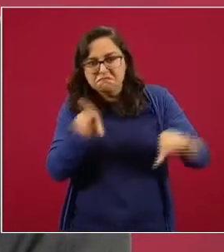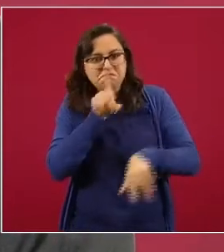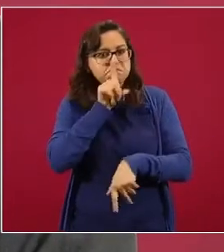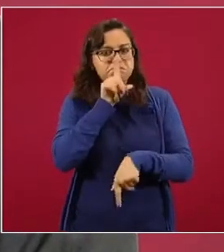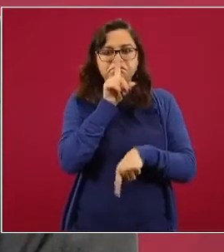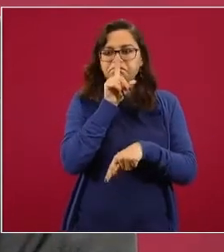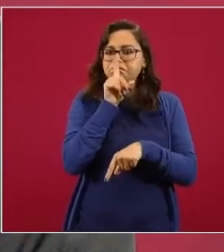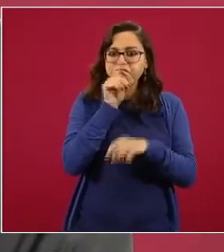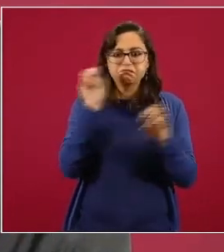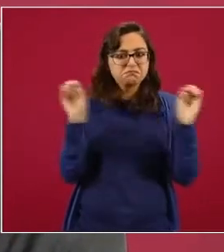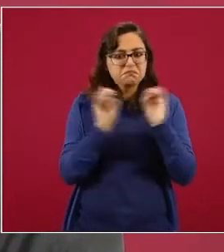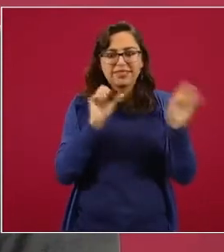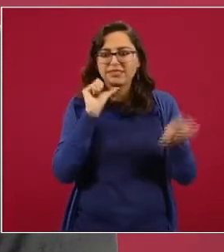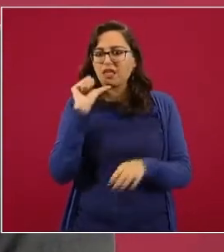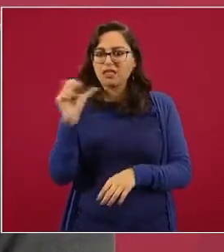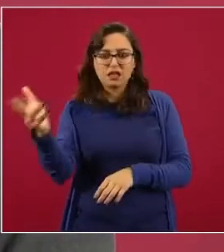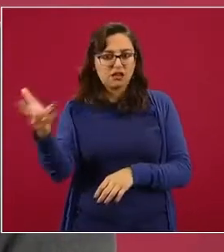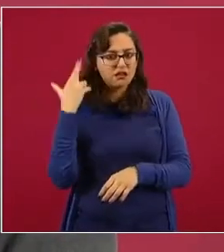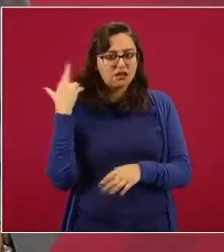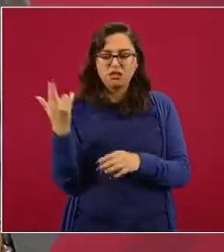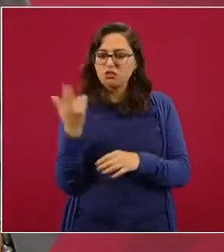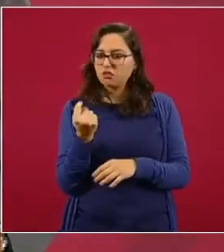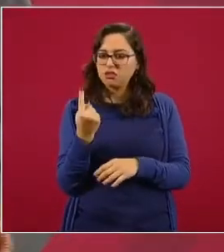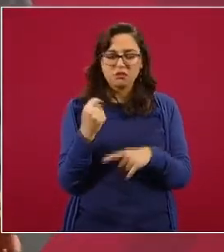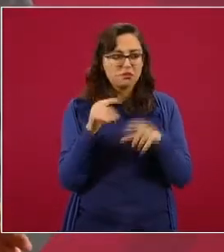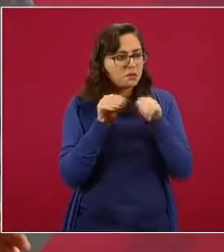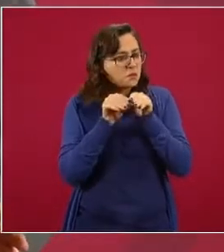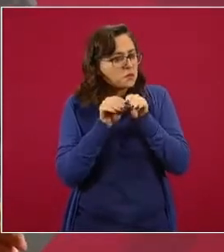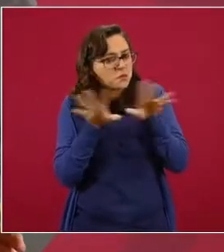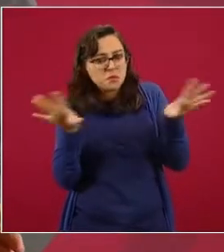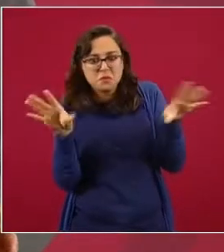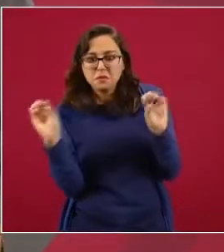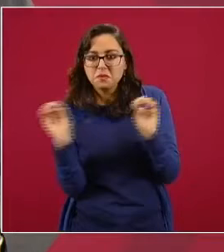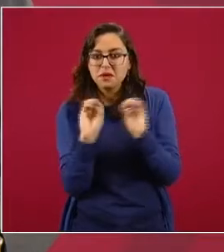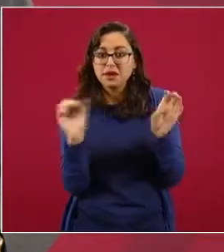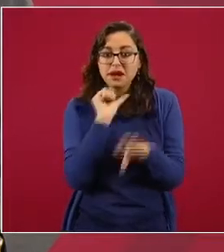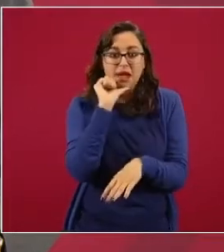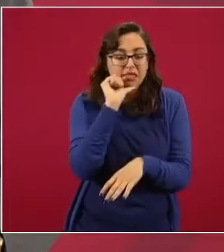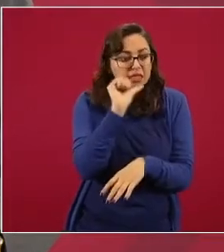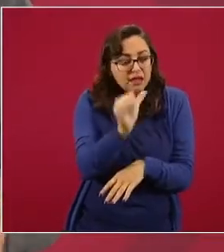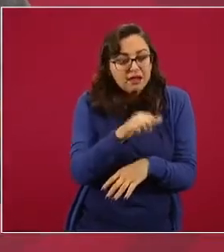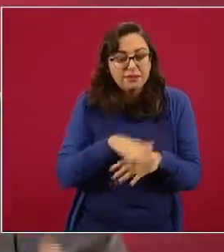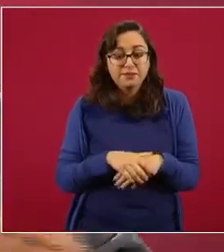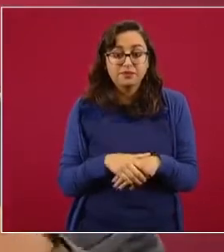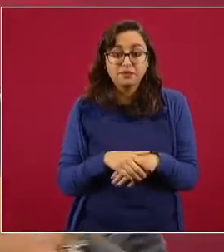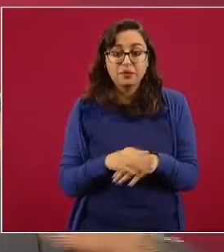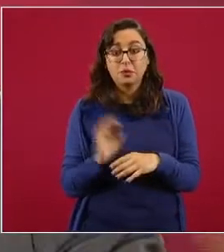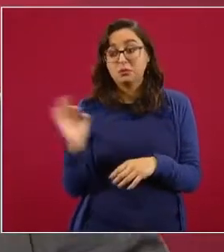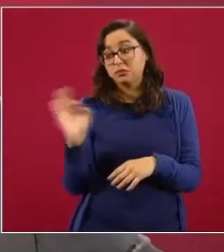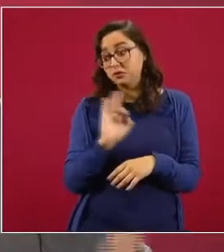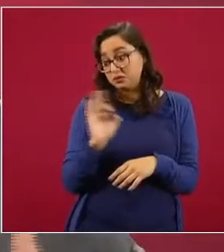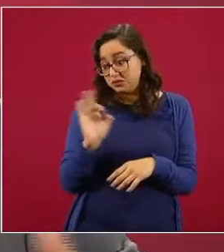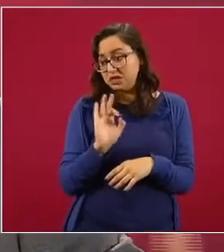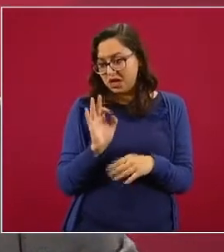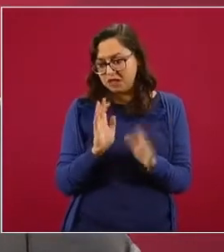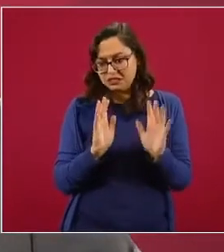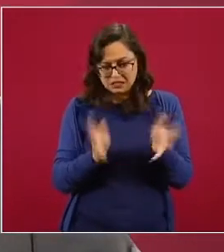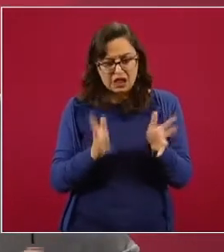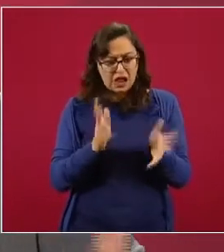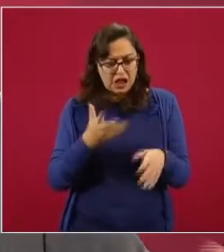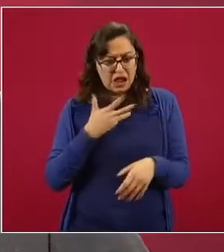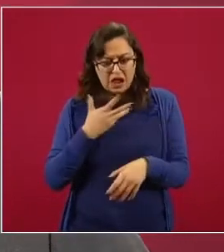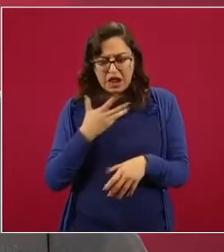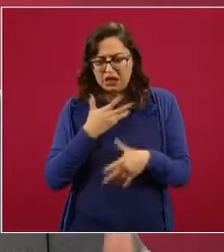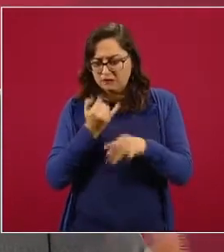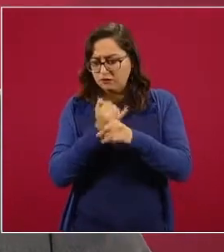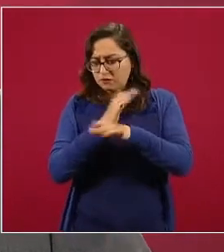ni en la radio ni en la televisión, o a lo mejor sí, pero como no